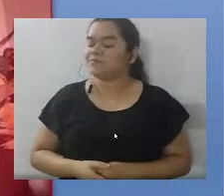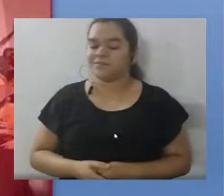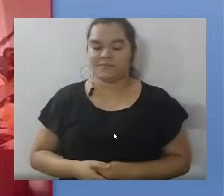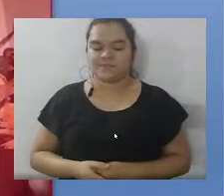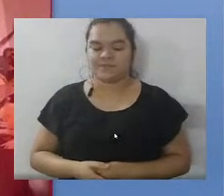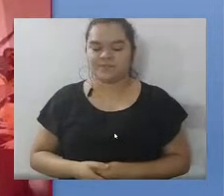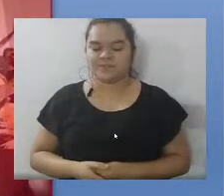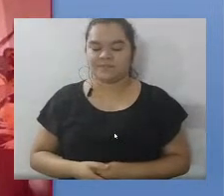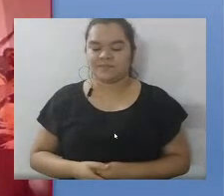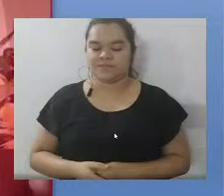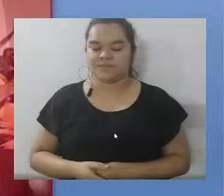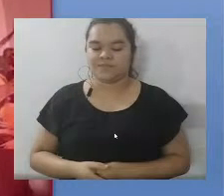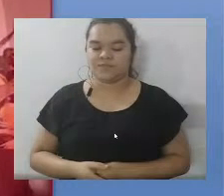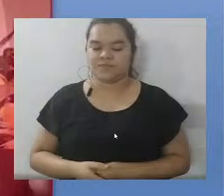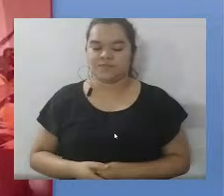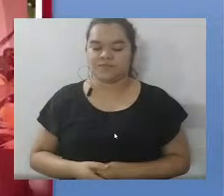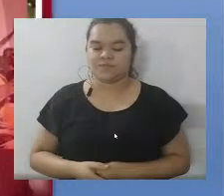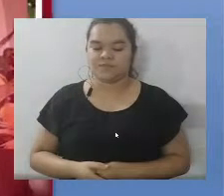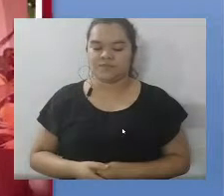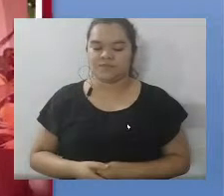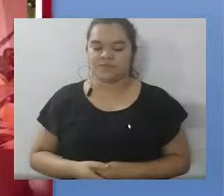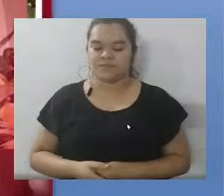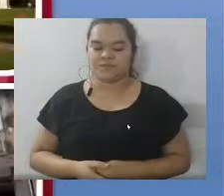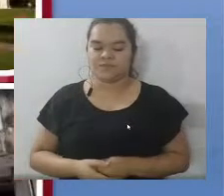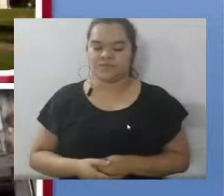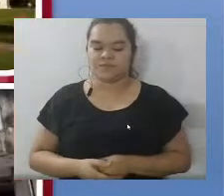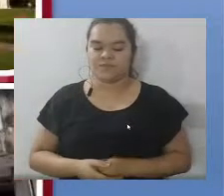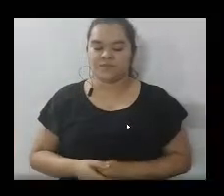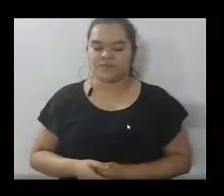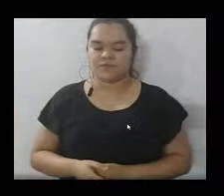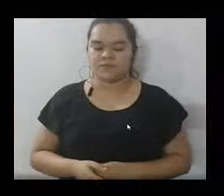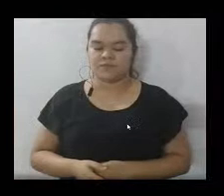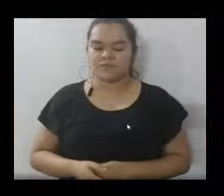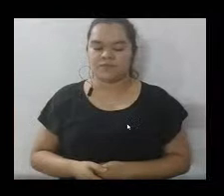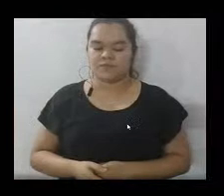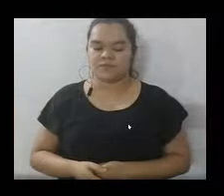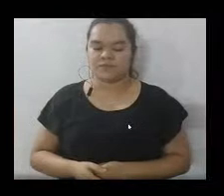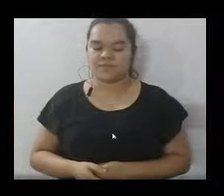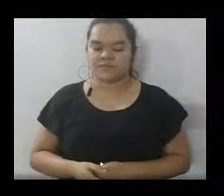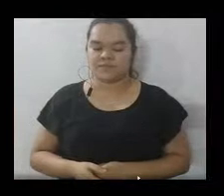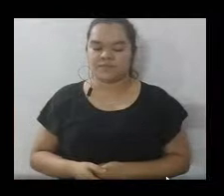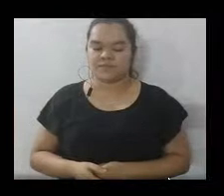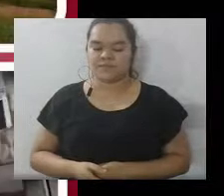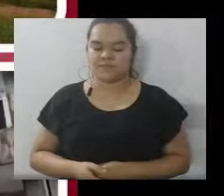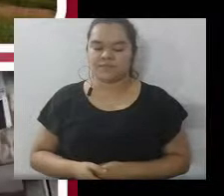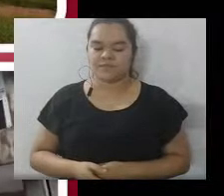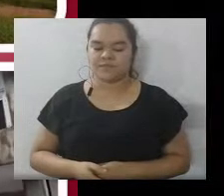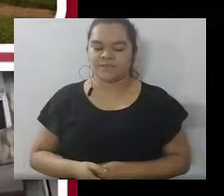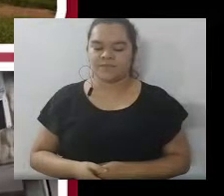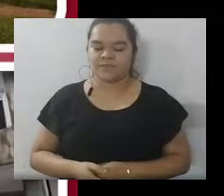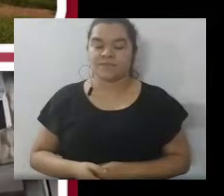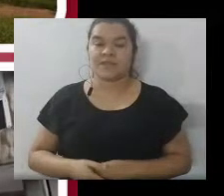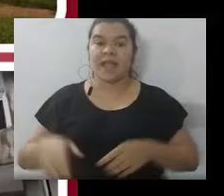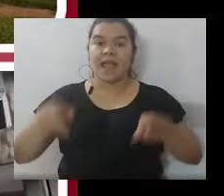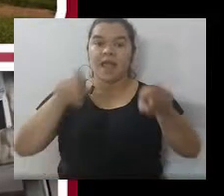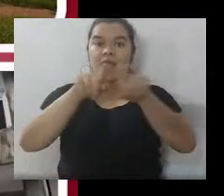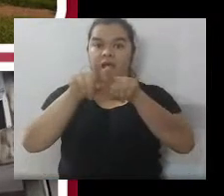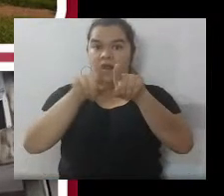Vamos a iniciar. La carrera de ingeniería en agrimensura tiene una